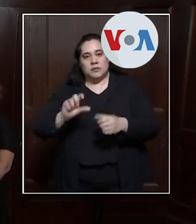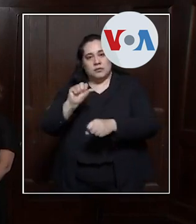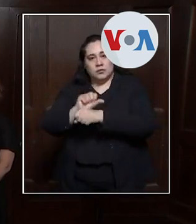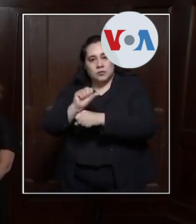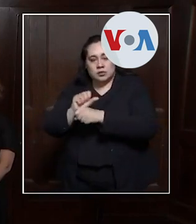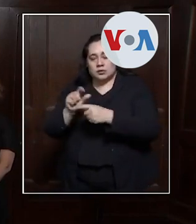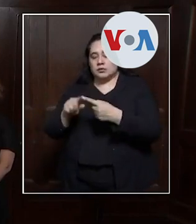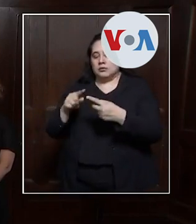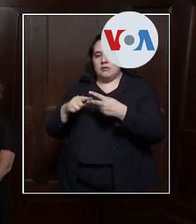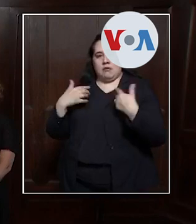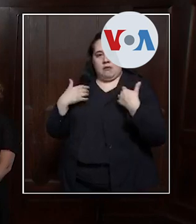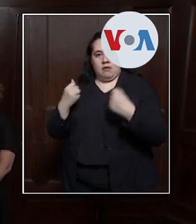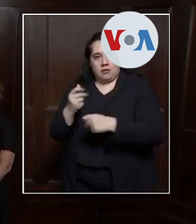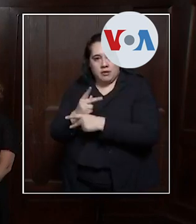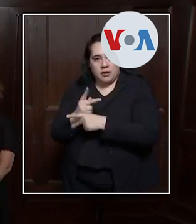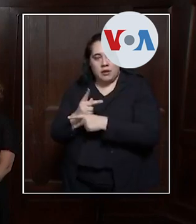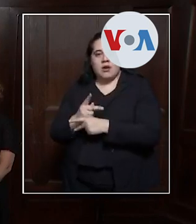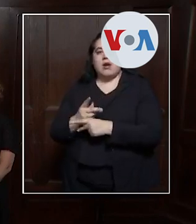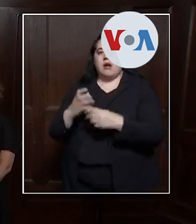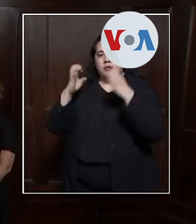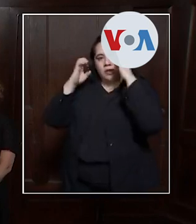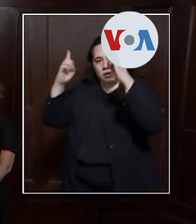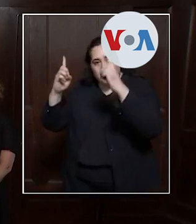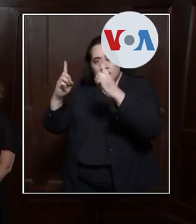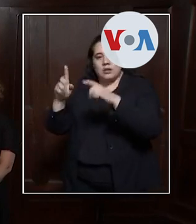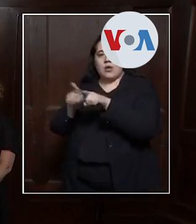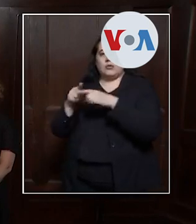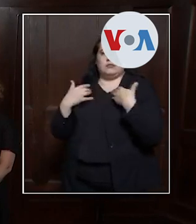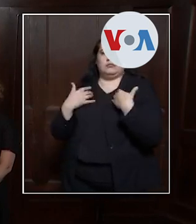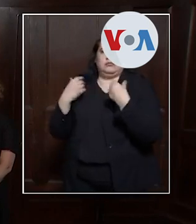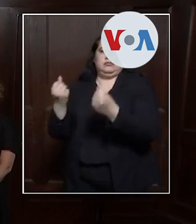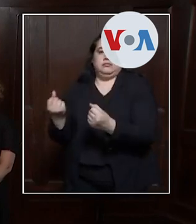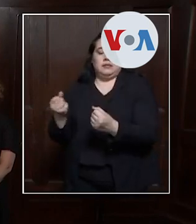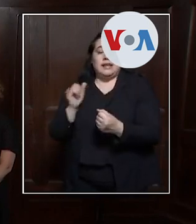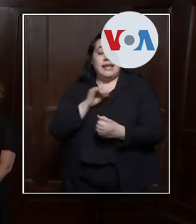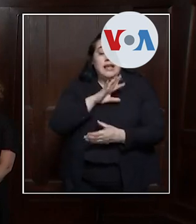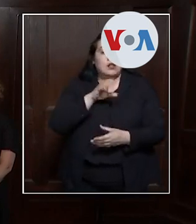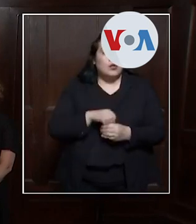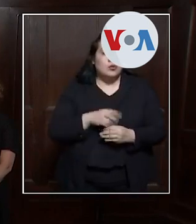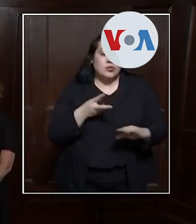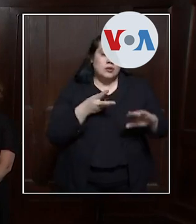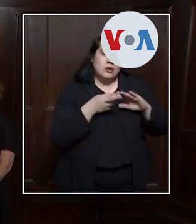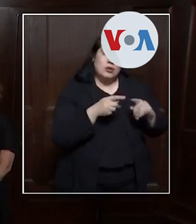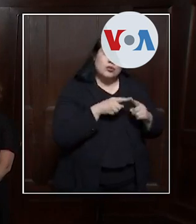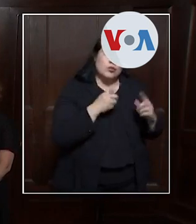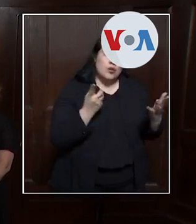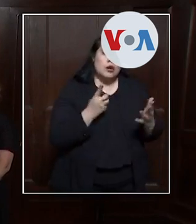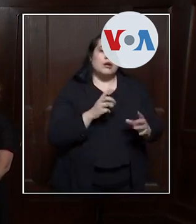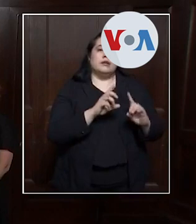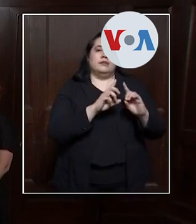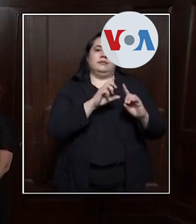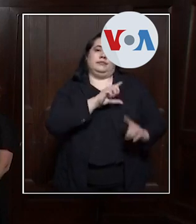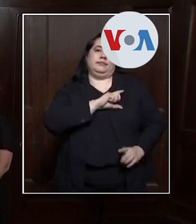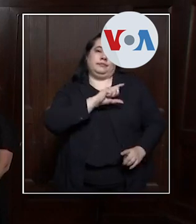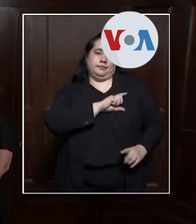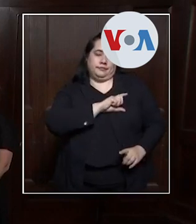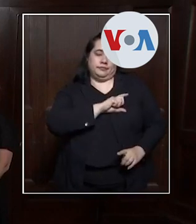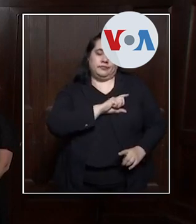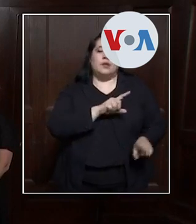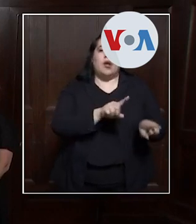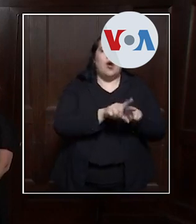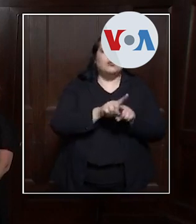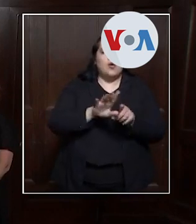en educación y en recuperación. Esto incluye recortes del Departamento de Policía